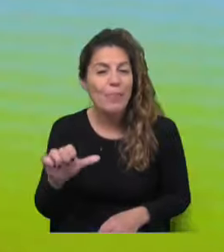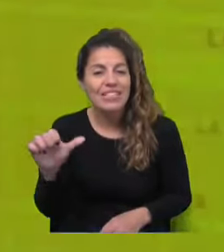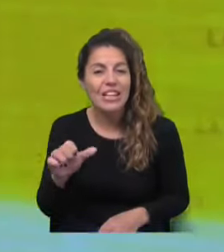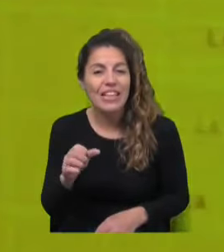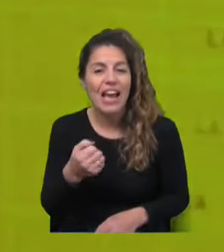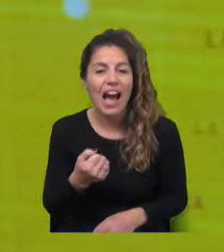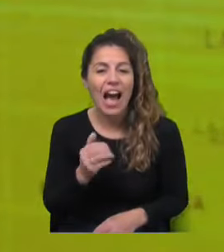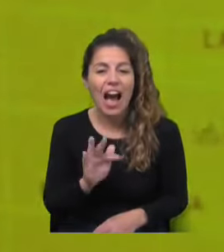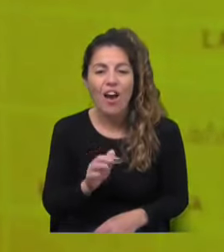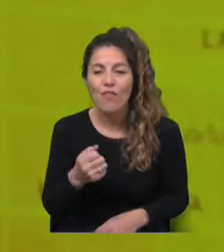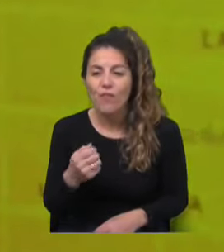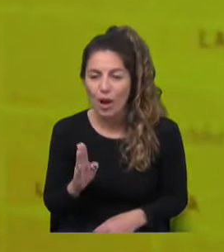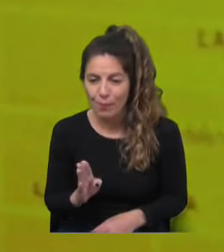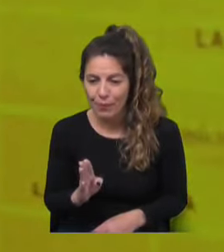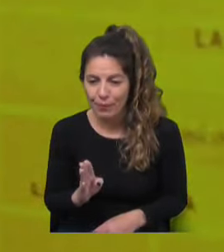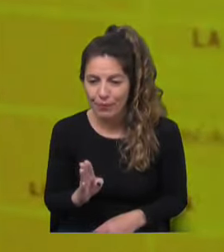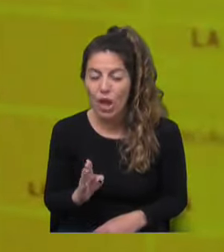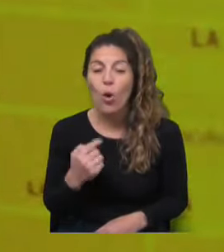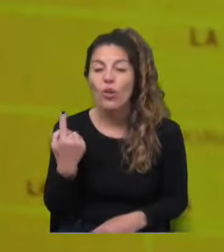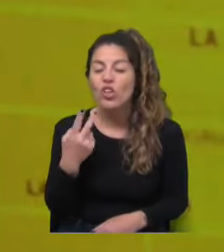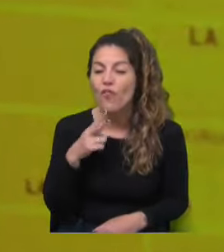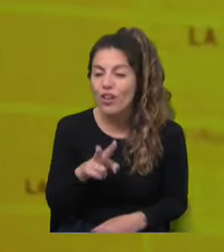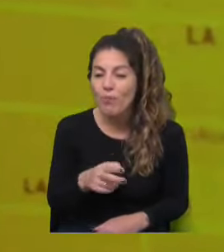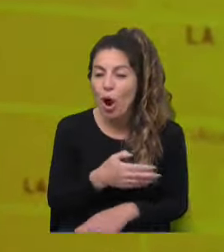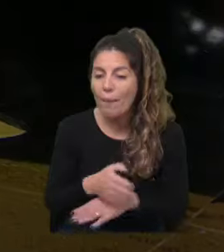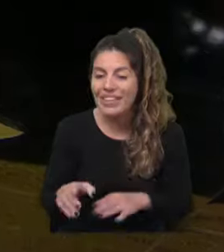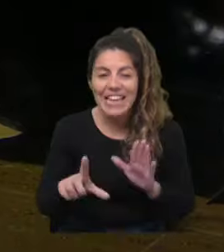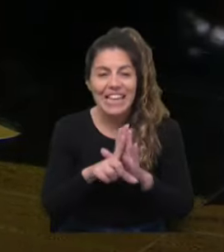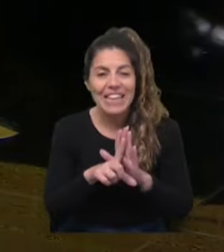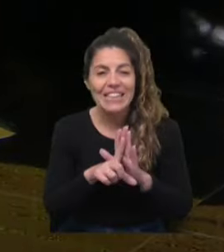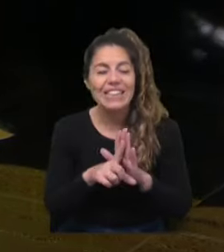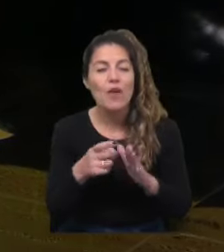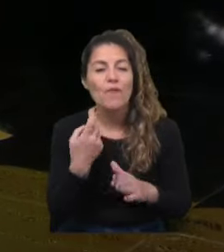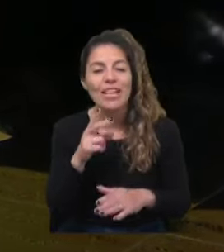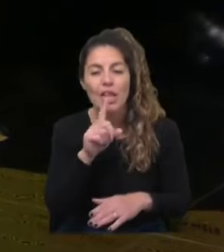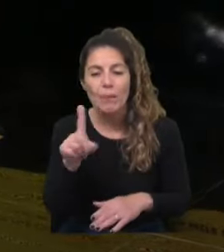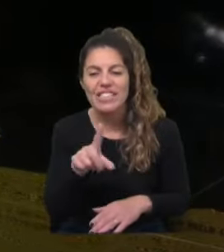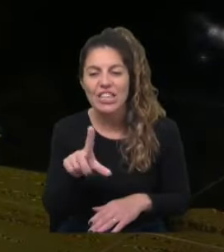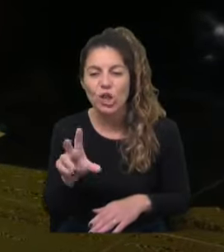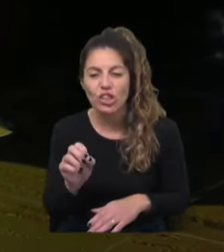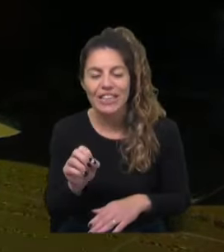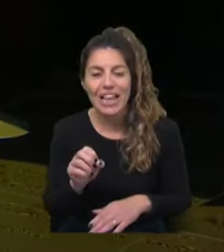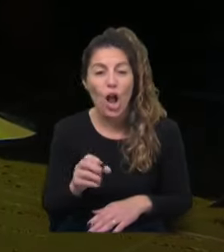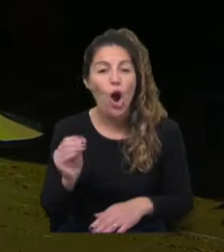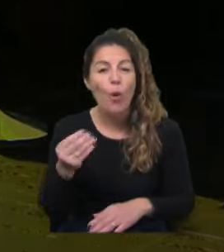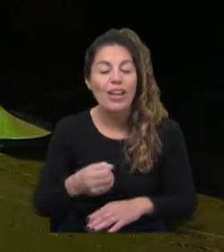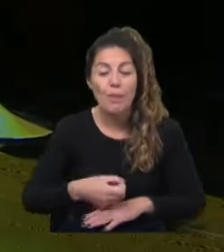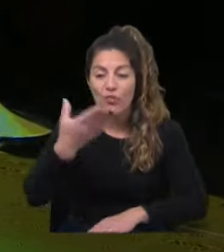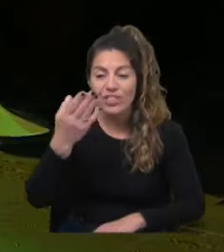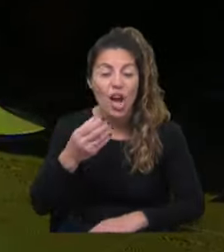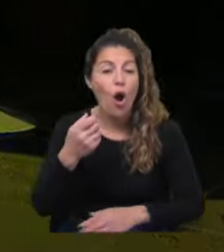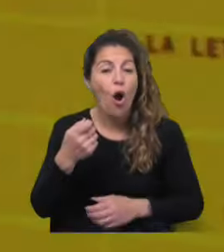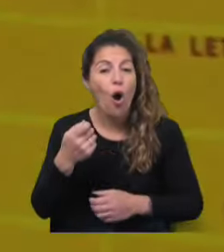AFAPs. Y cuando nosotros vimos que a partir de la ley 20.130 los jóvenes profesionales están obligados a aportar a las